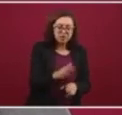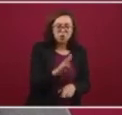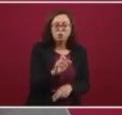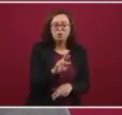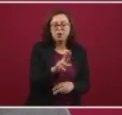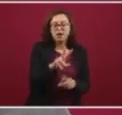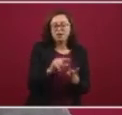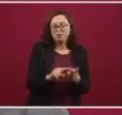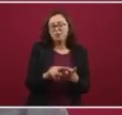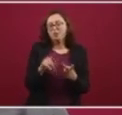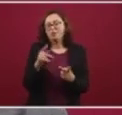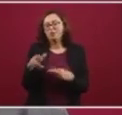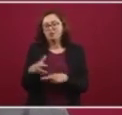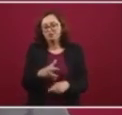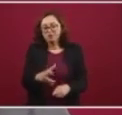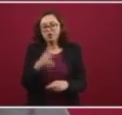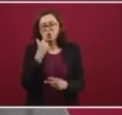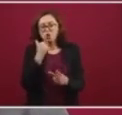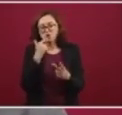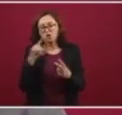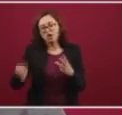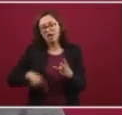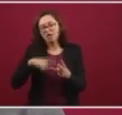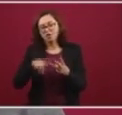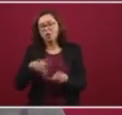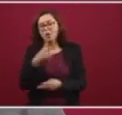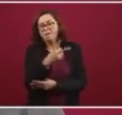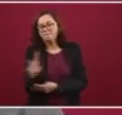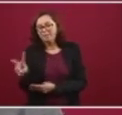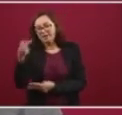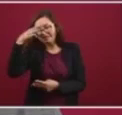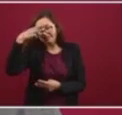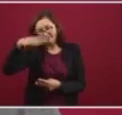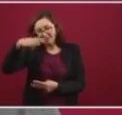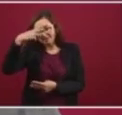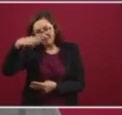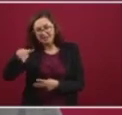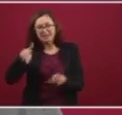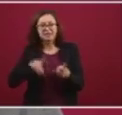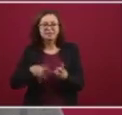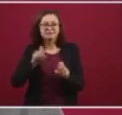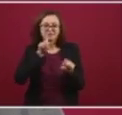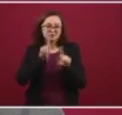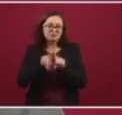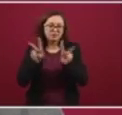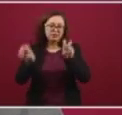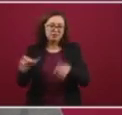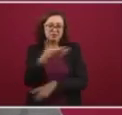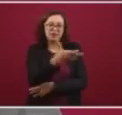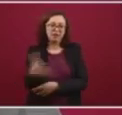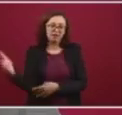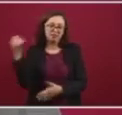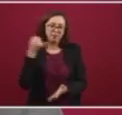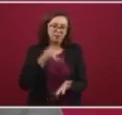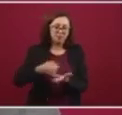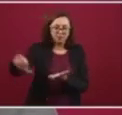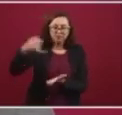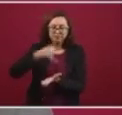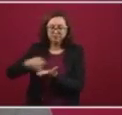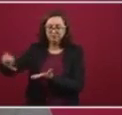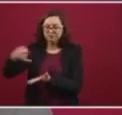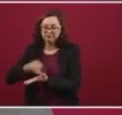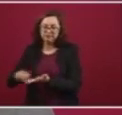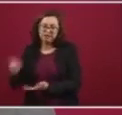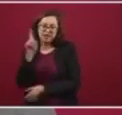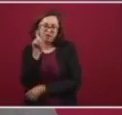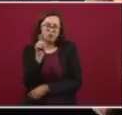valle de Mexicali, el agua para el riego de toda esa región, lo que